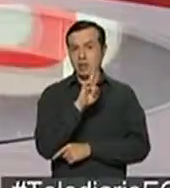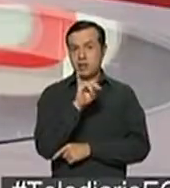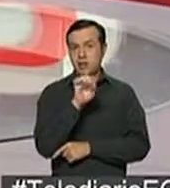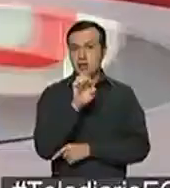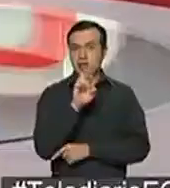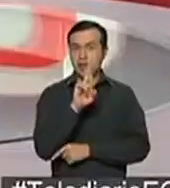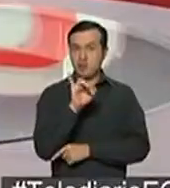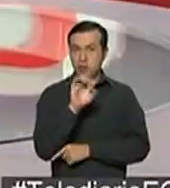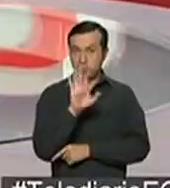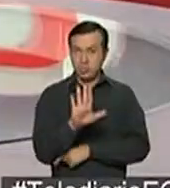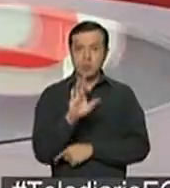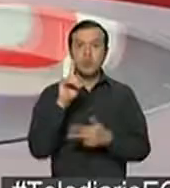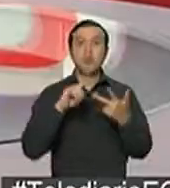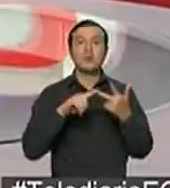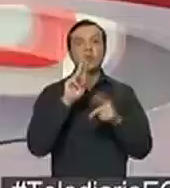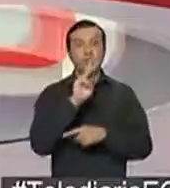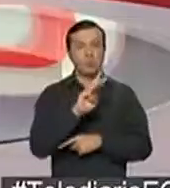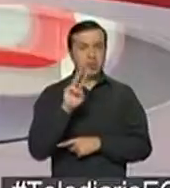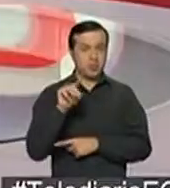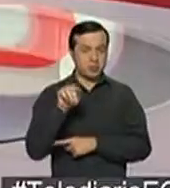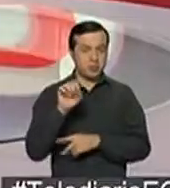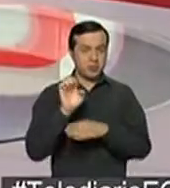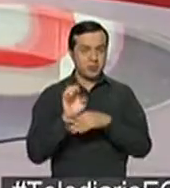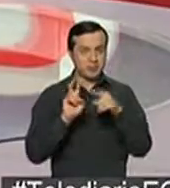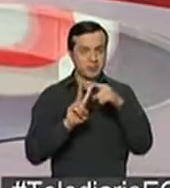@telediario_soluciones y también en nuestra página web